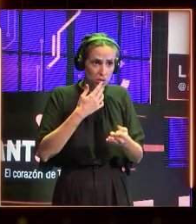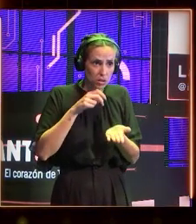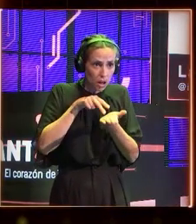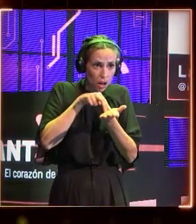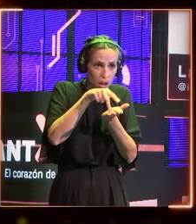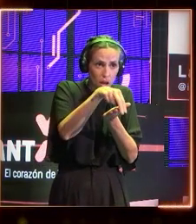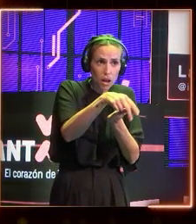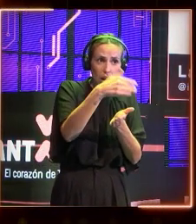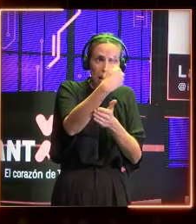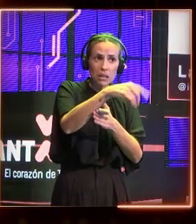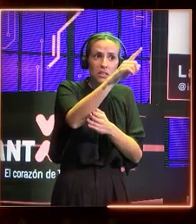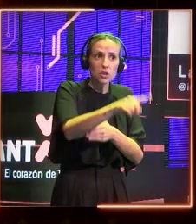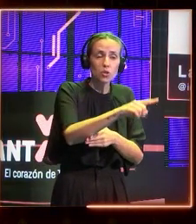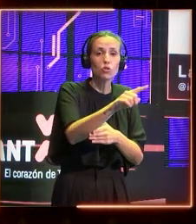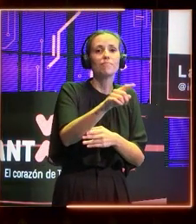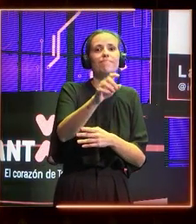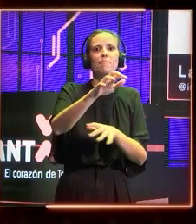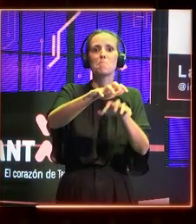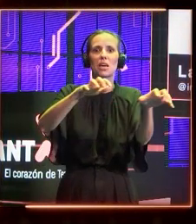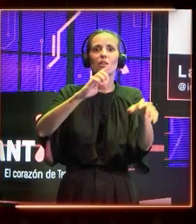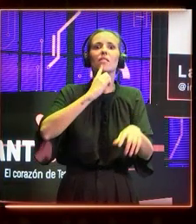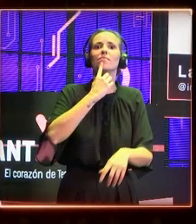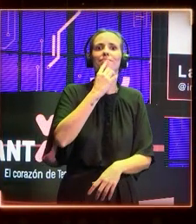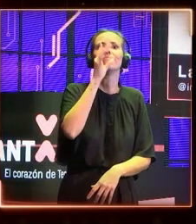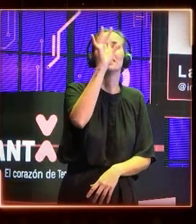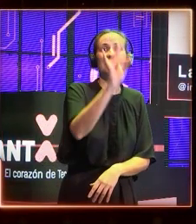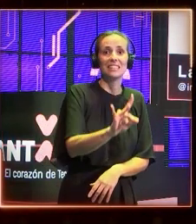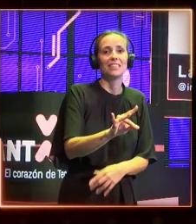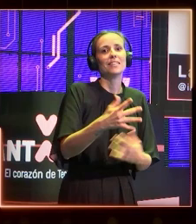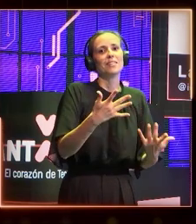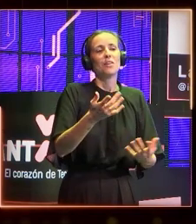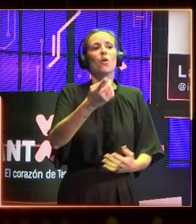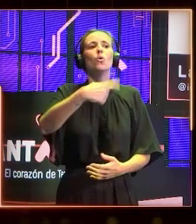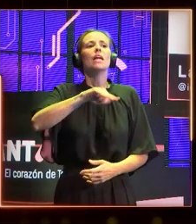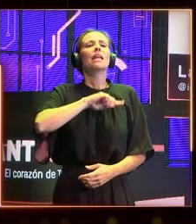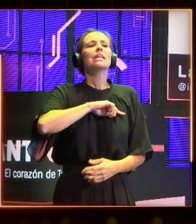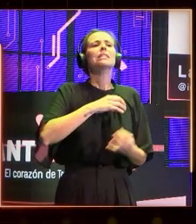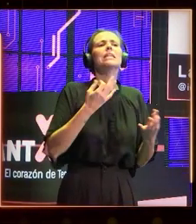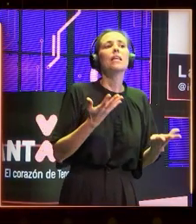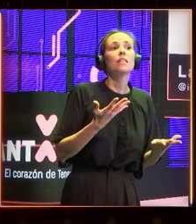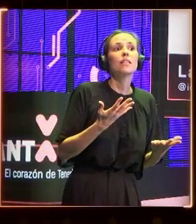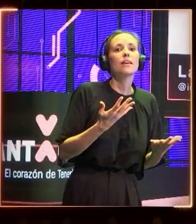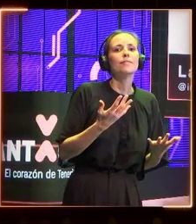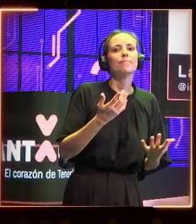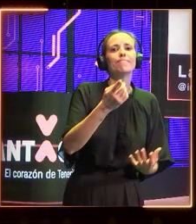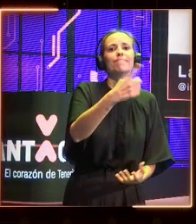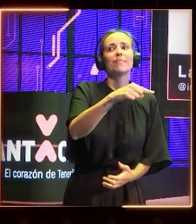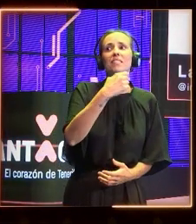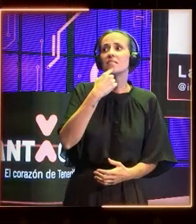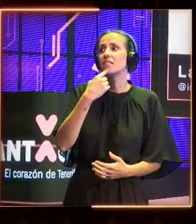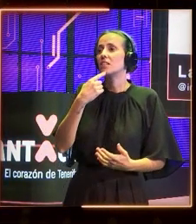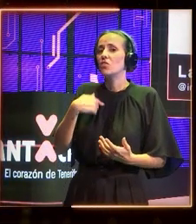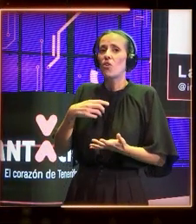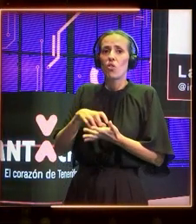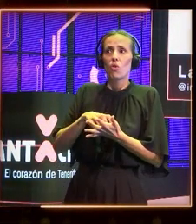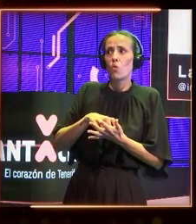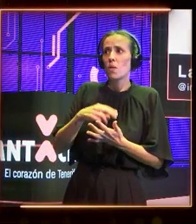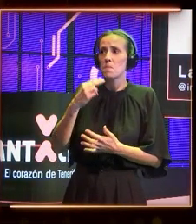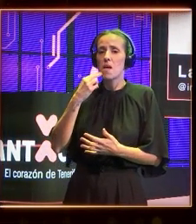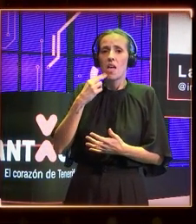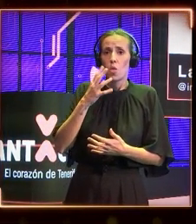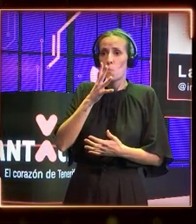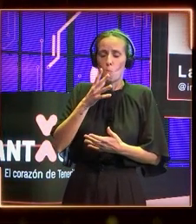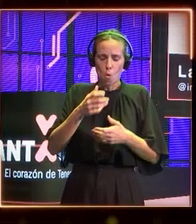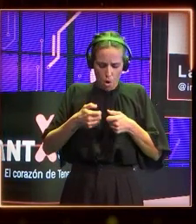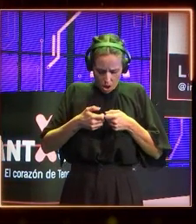calle la gran mayoría respondió que sí y y la siguiente pregunta era qué sentían y la gran mayoría respondió pues incertidumbre y miedo No porque si